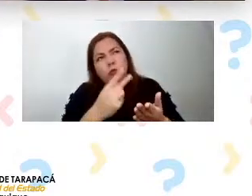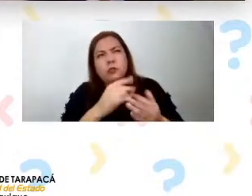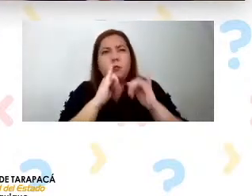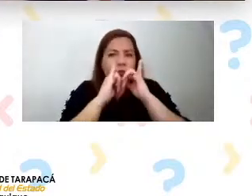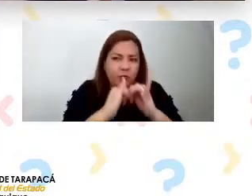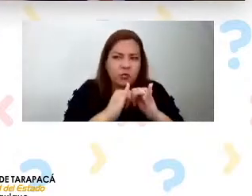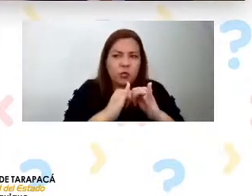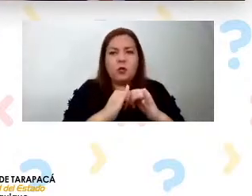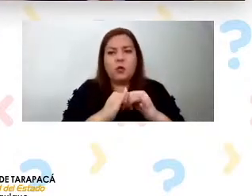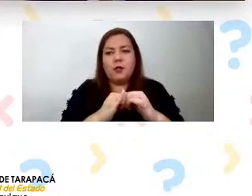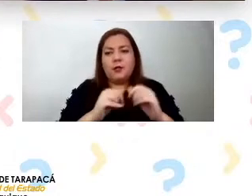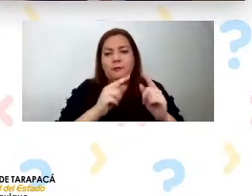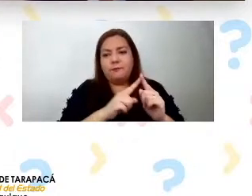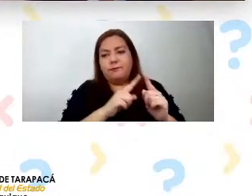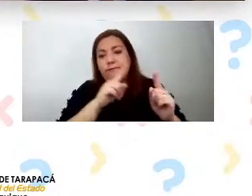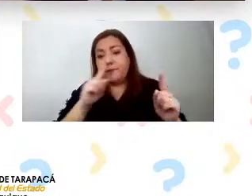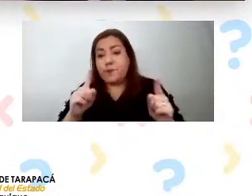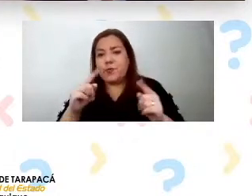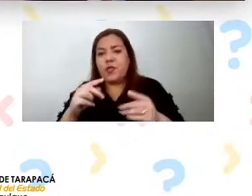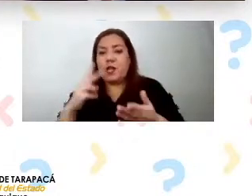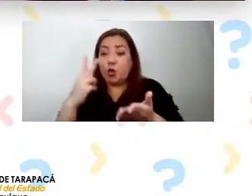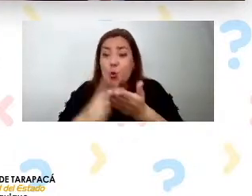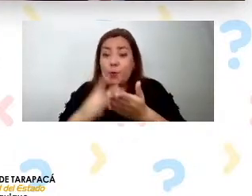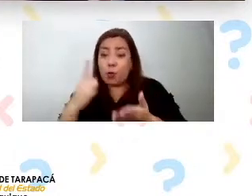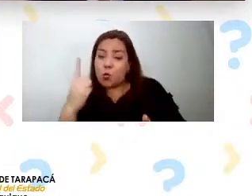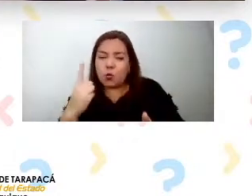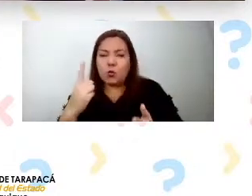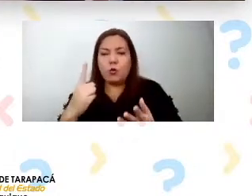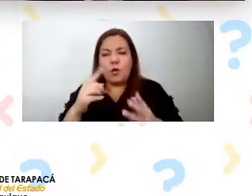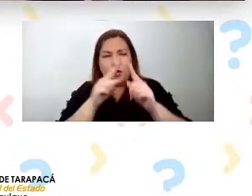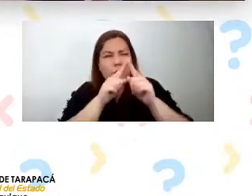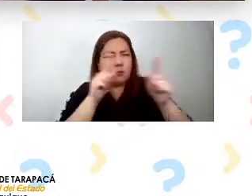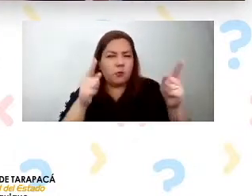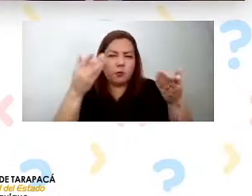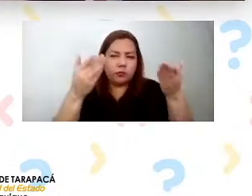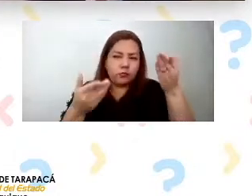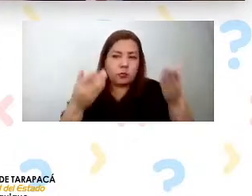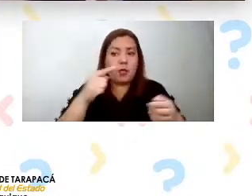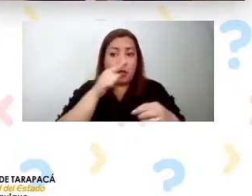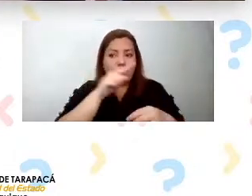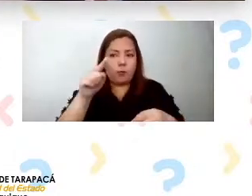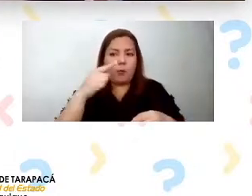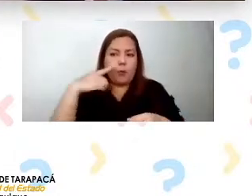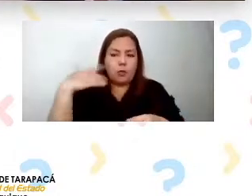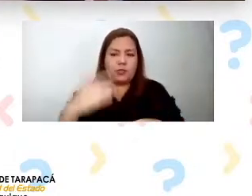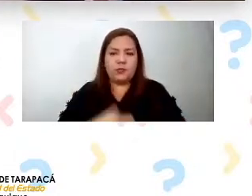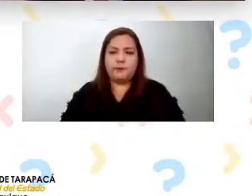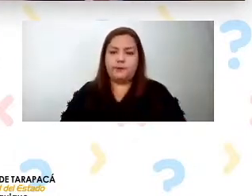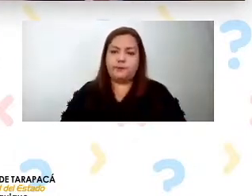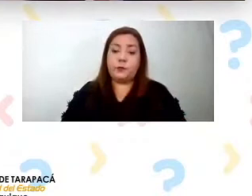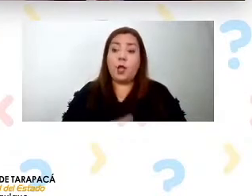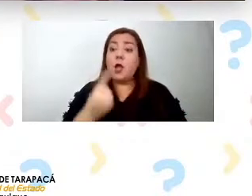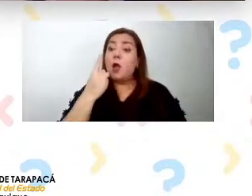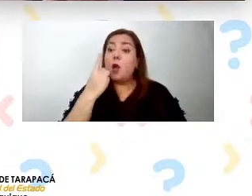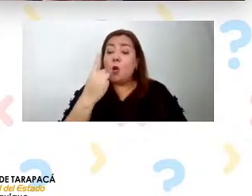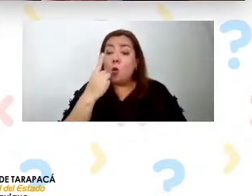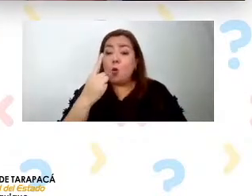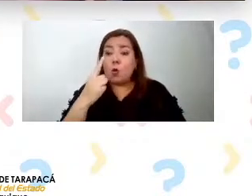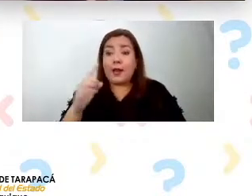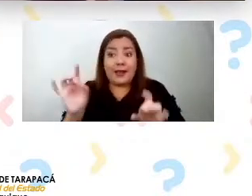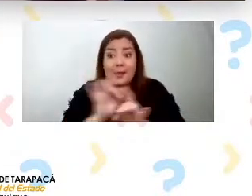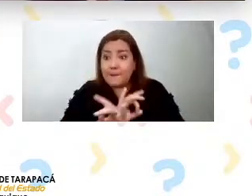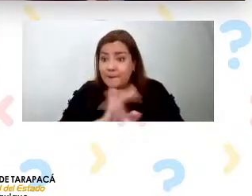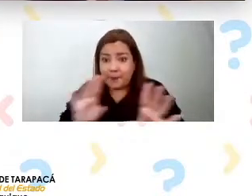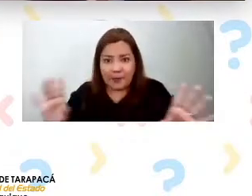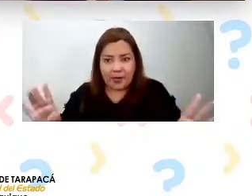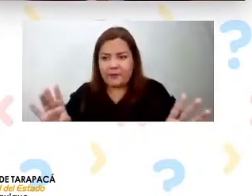2021, 2001, ¿no es cierto?, eventos importantes. Una de las maravillas, una de las